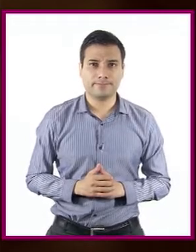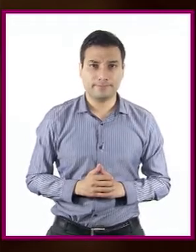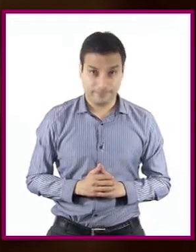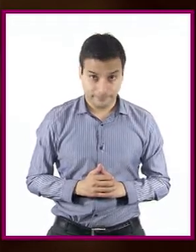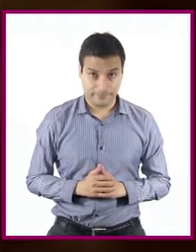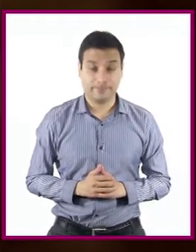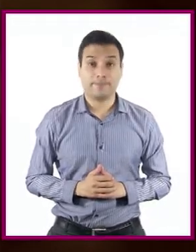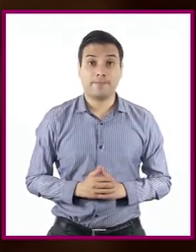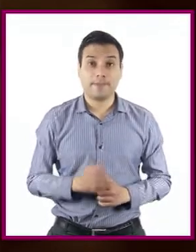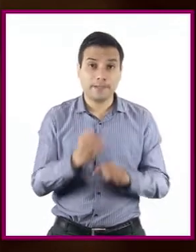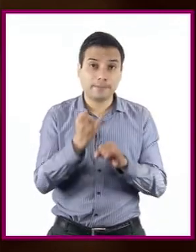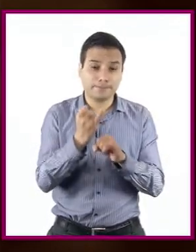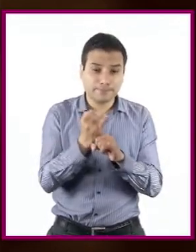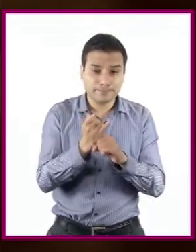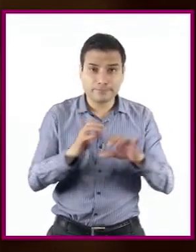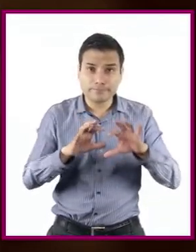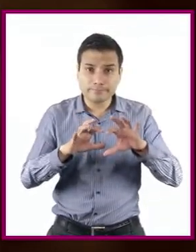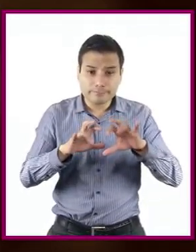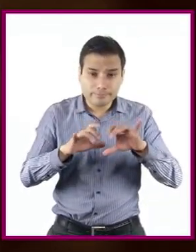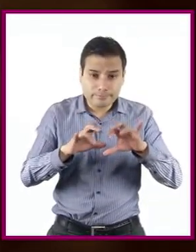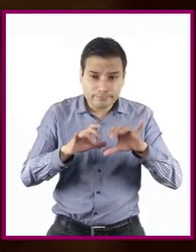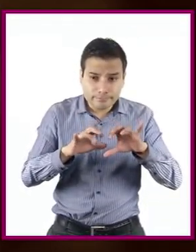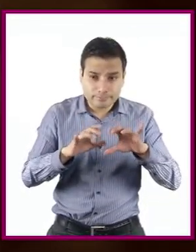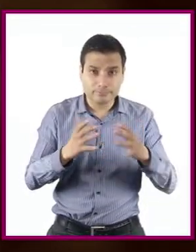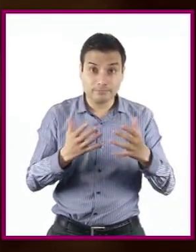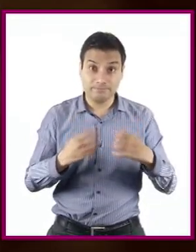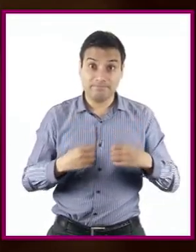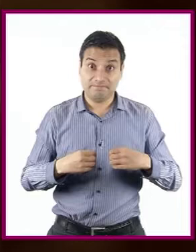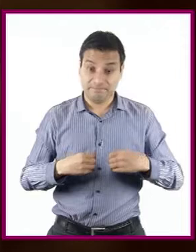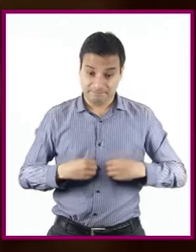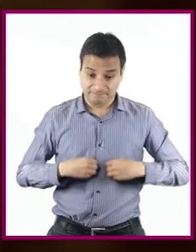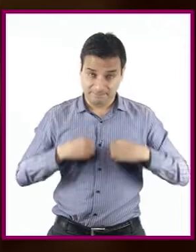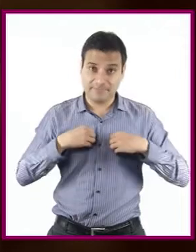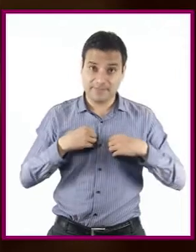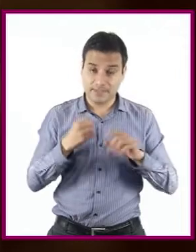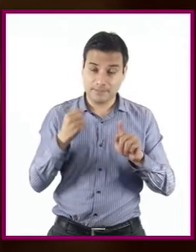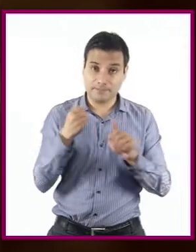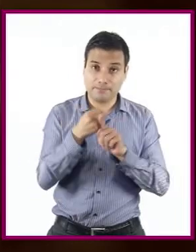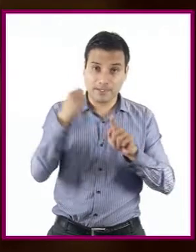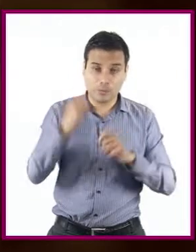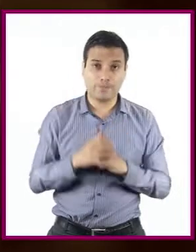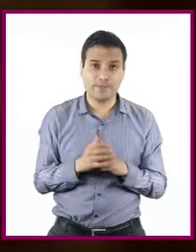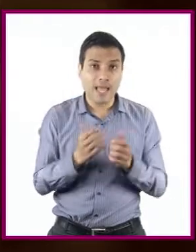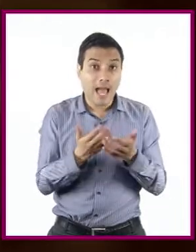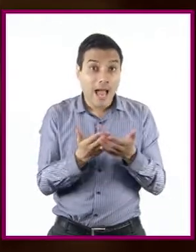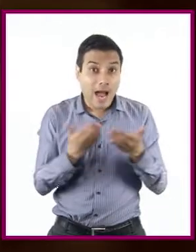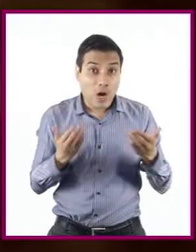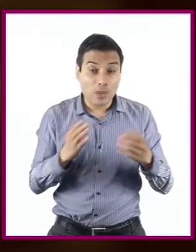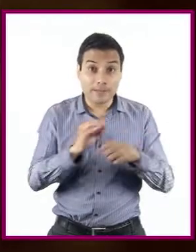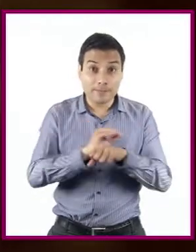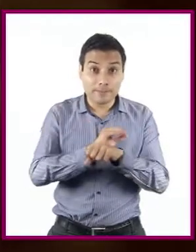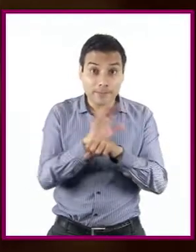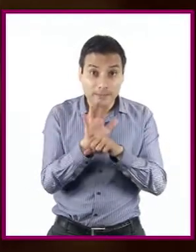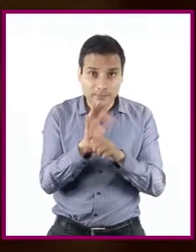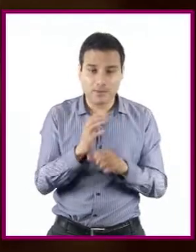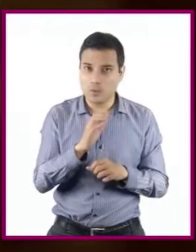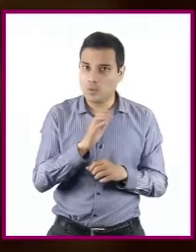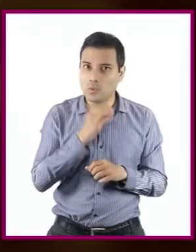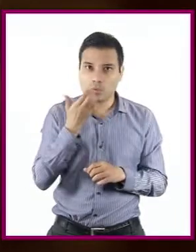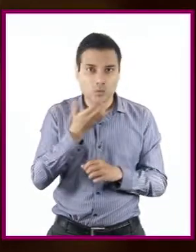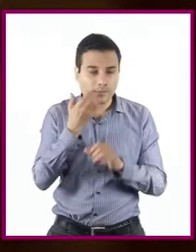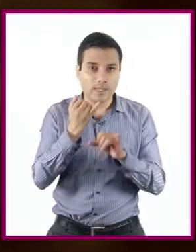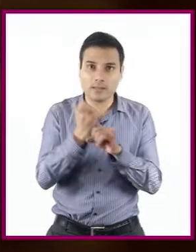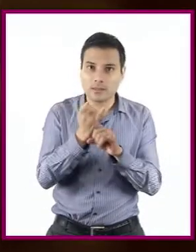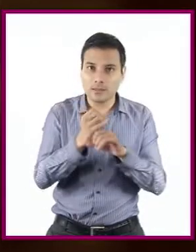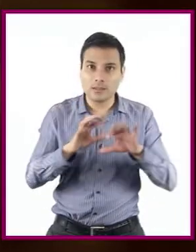de forma importante sus vidas. En esta época de pandemia la virtualidad ha aumentado, pero también las